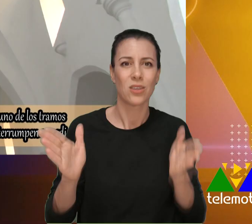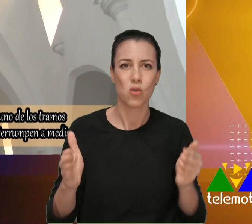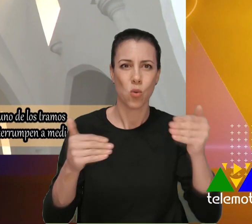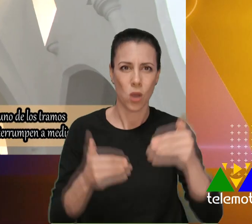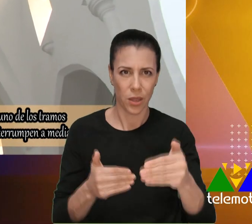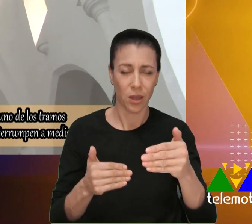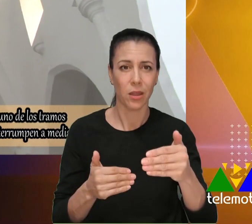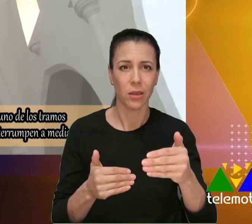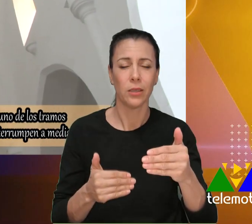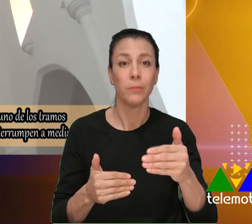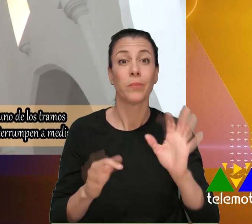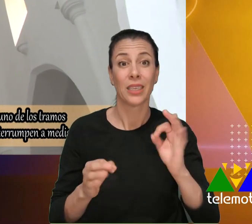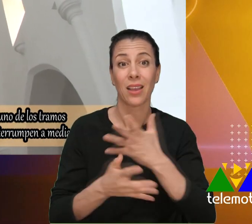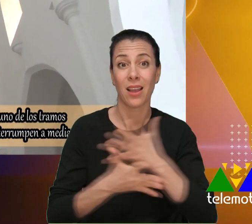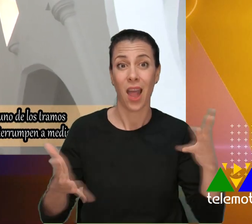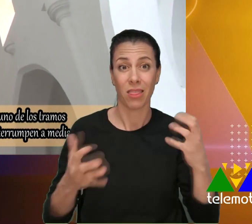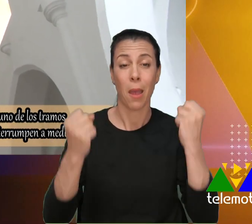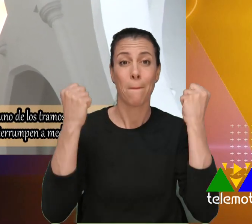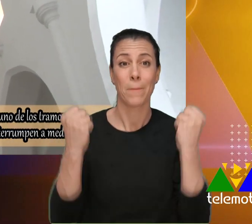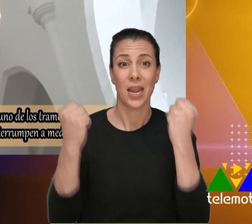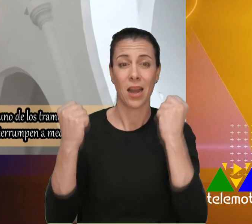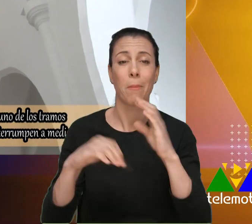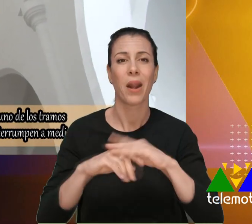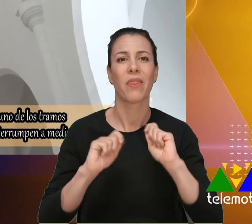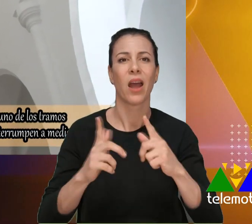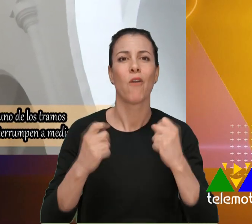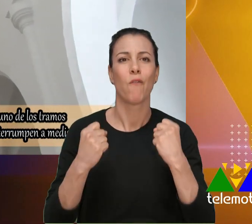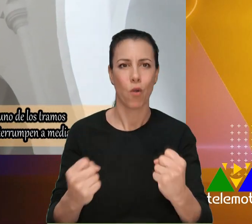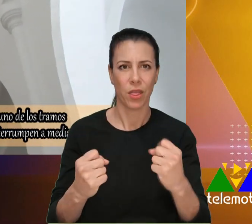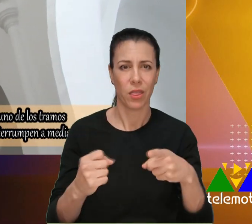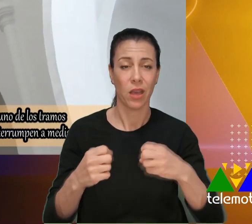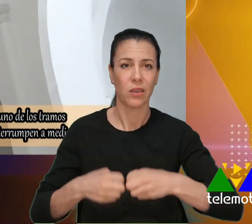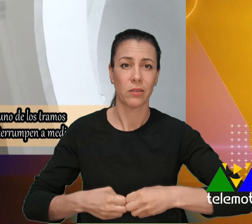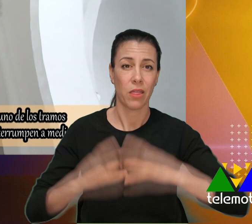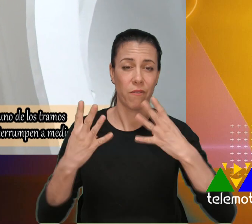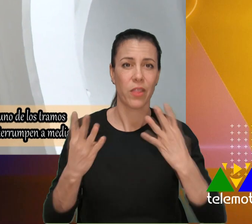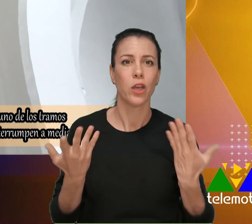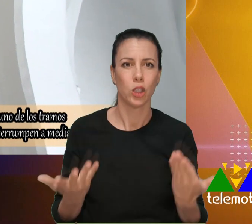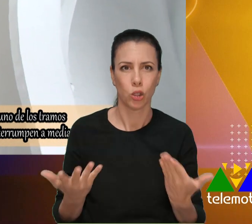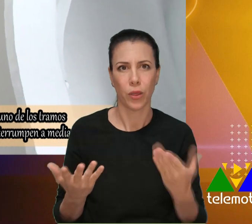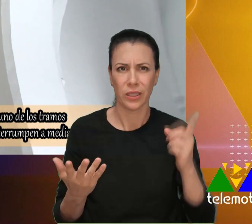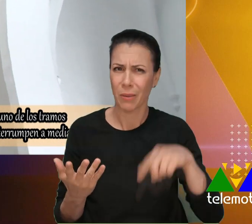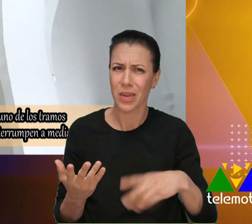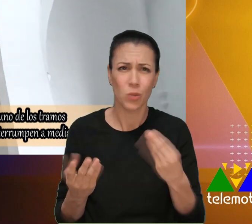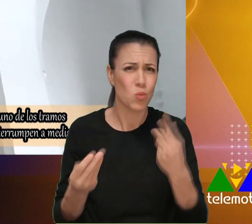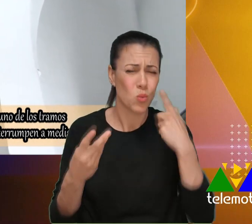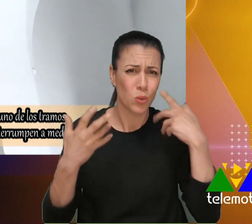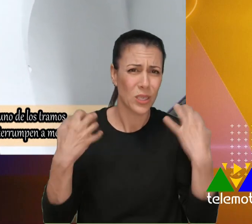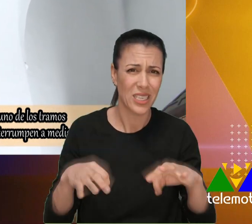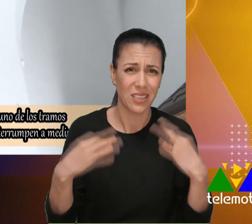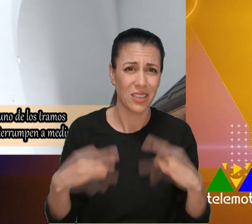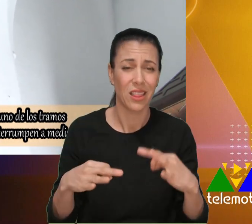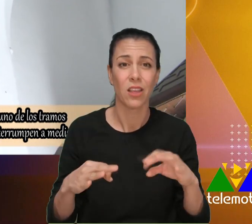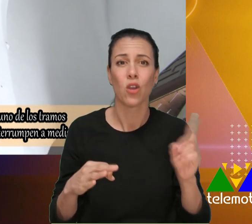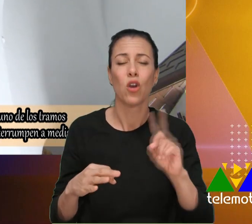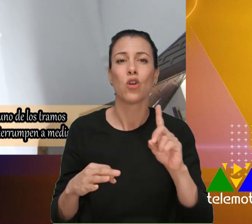y grandes pilares para darle fuerza al edificio. Es también en ese aspecto muy austera. Estos pilares sirven no solamente